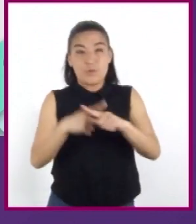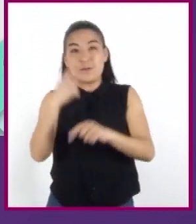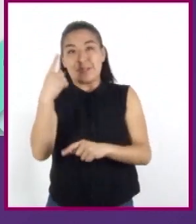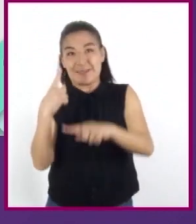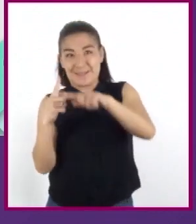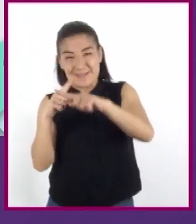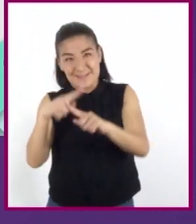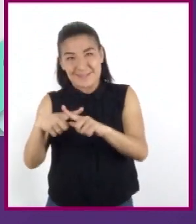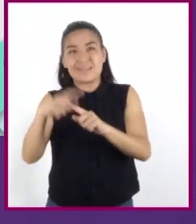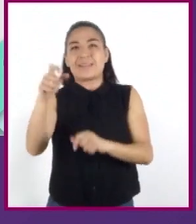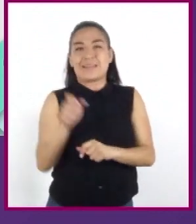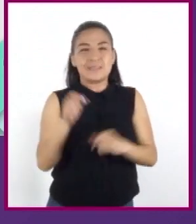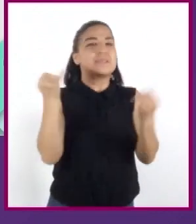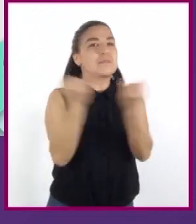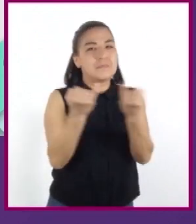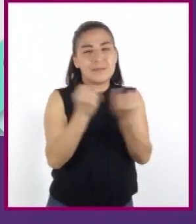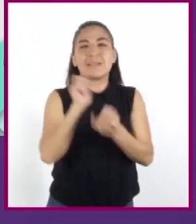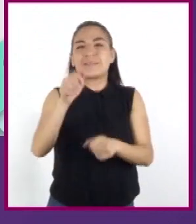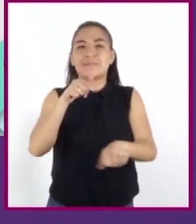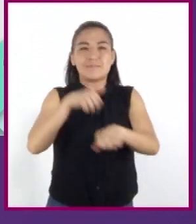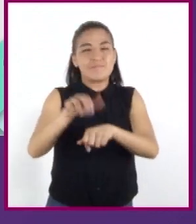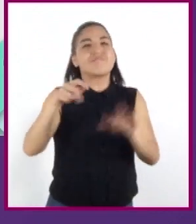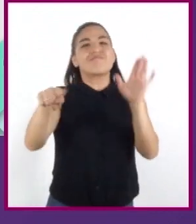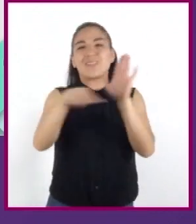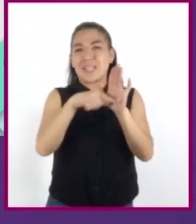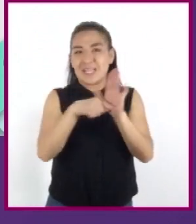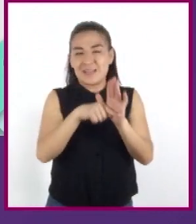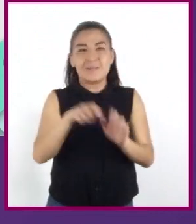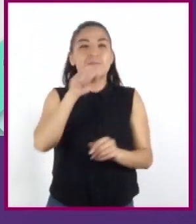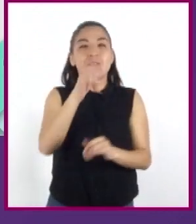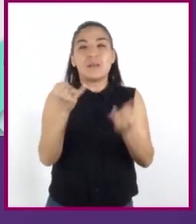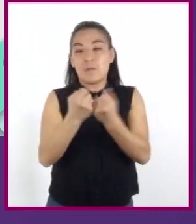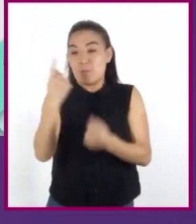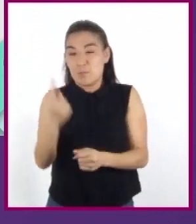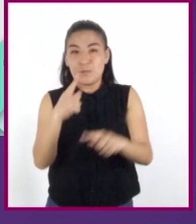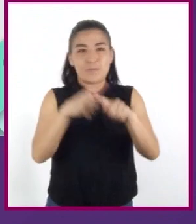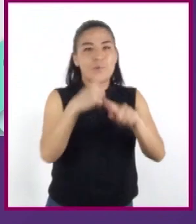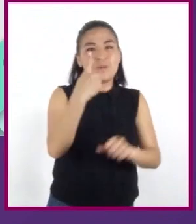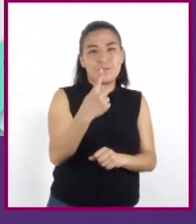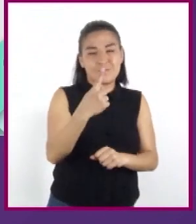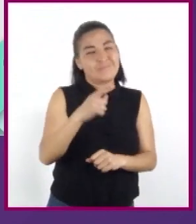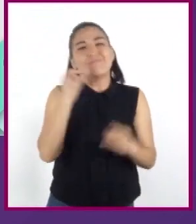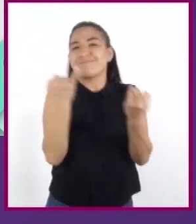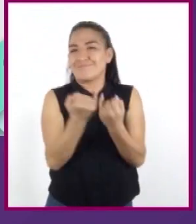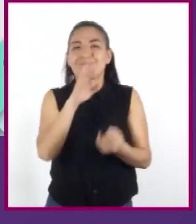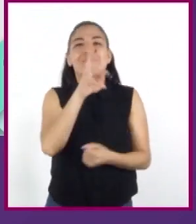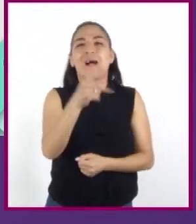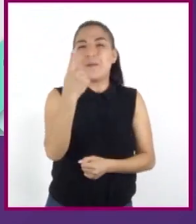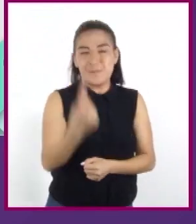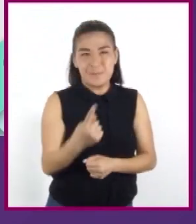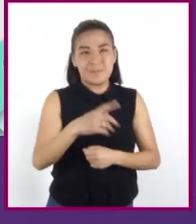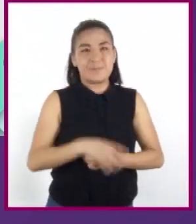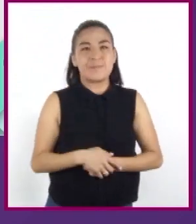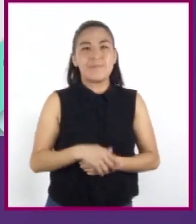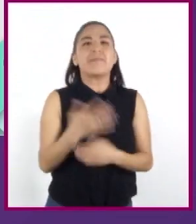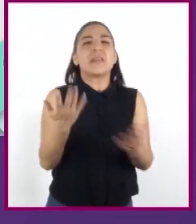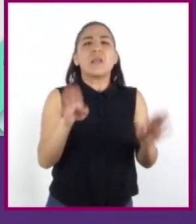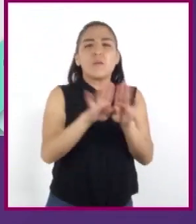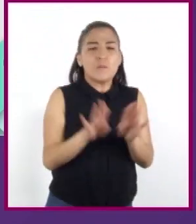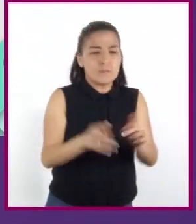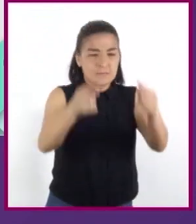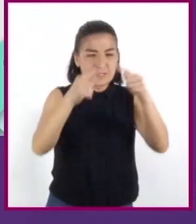x. Positivo por negativo es negativo y 1 por 1, exacto, es 1. Operamos los términos